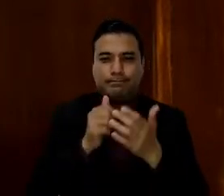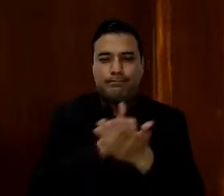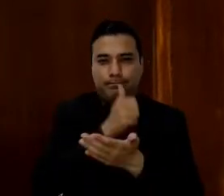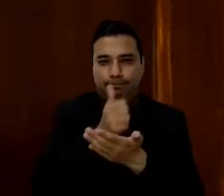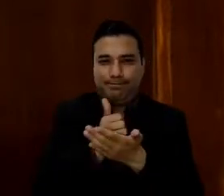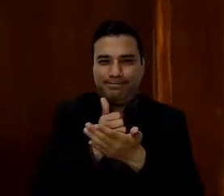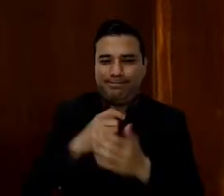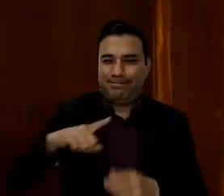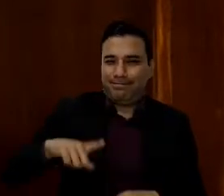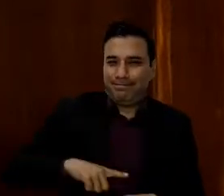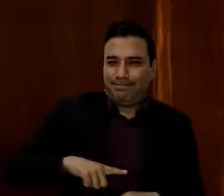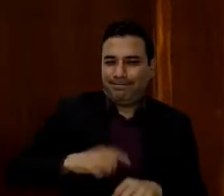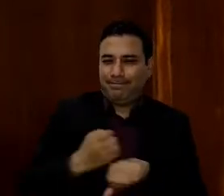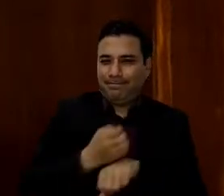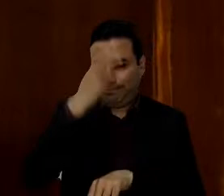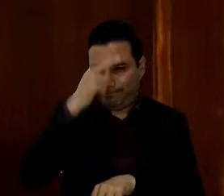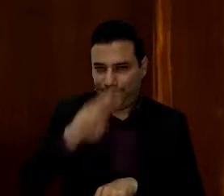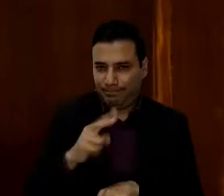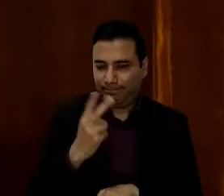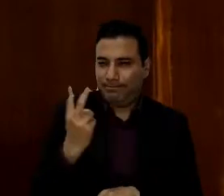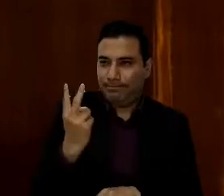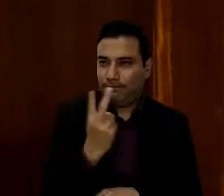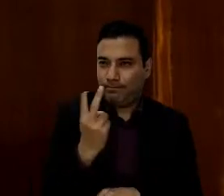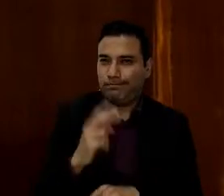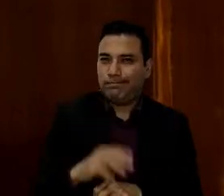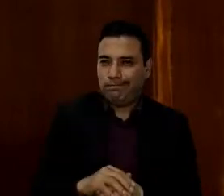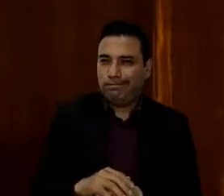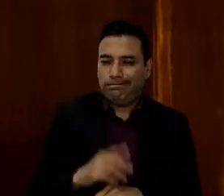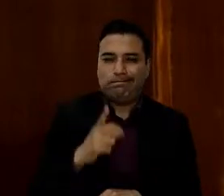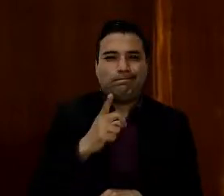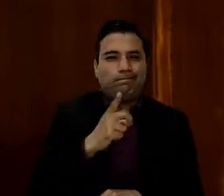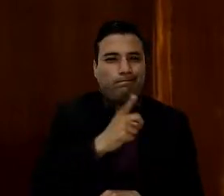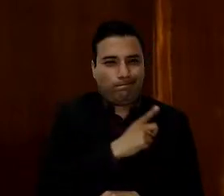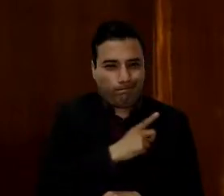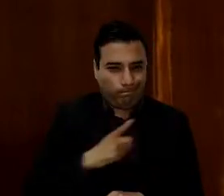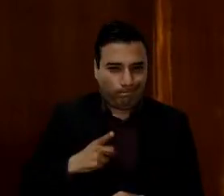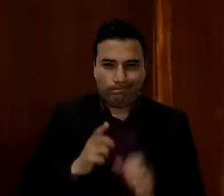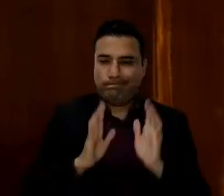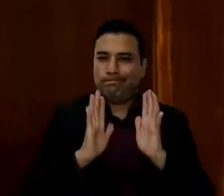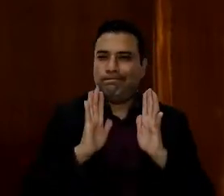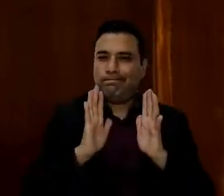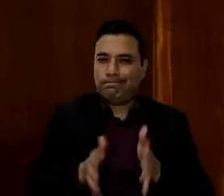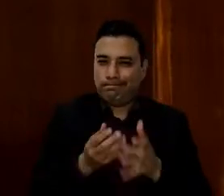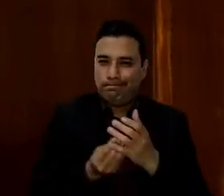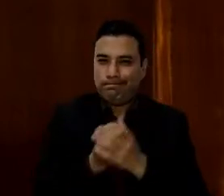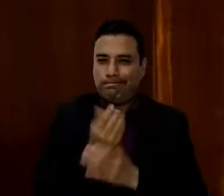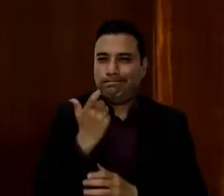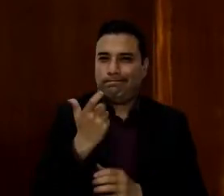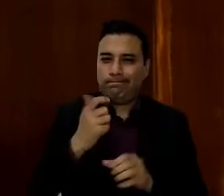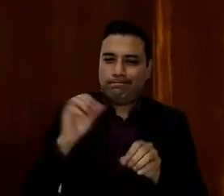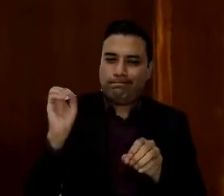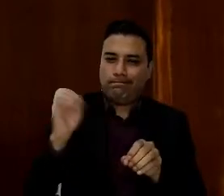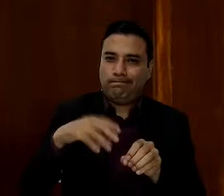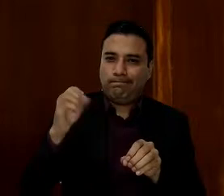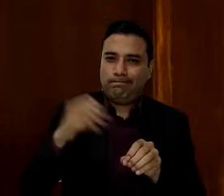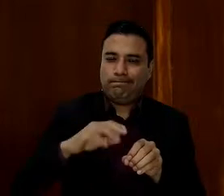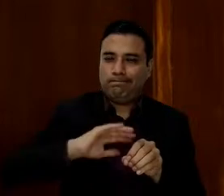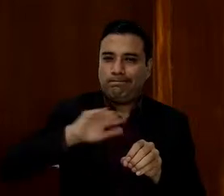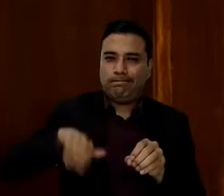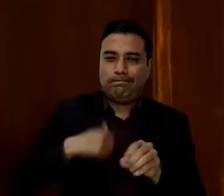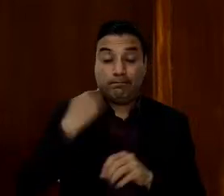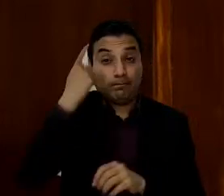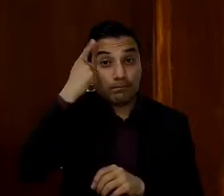Gobierno del Estado de México a que en el marco de sus atribuciones implementen un fondo financiero para